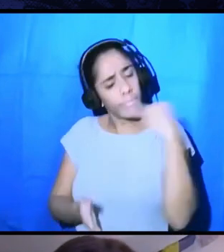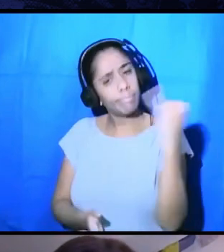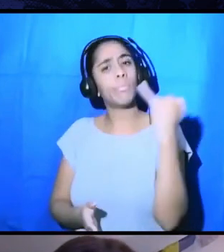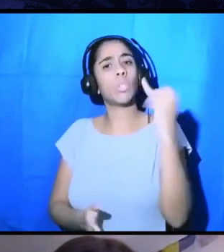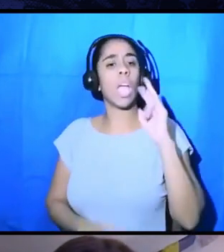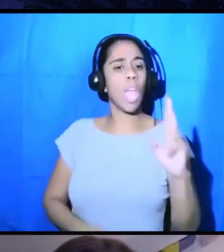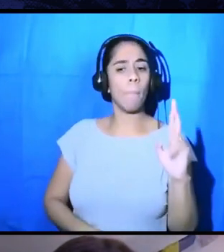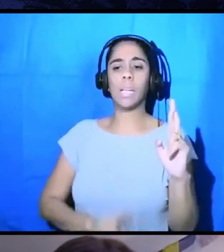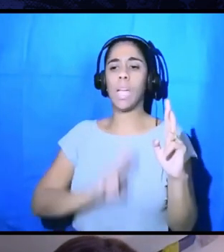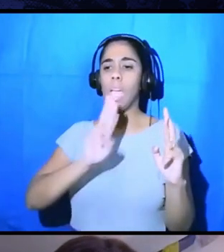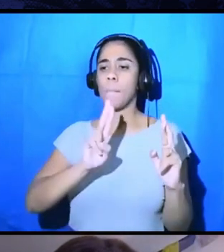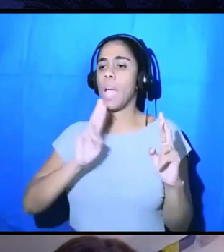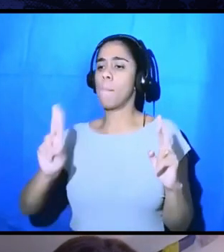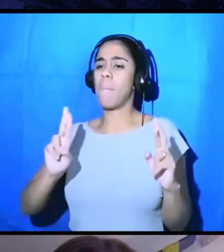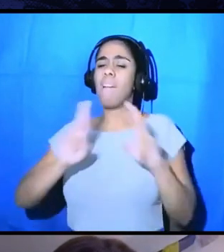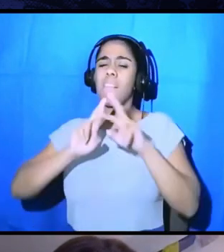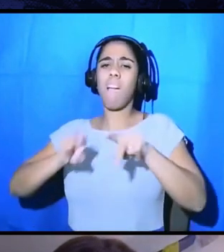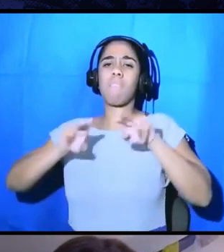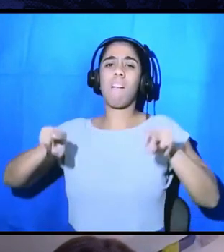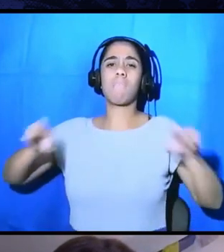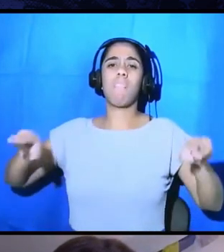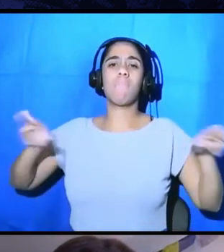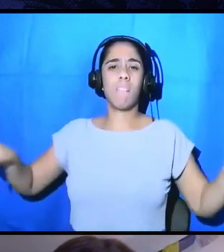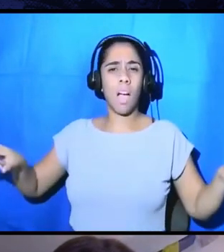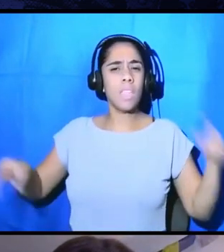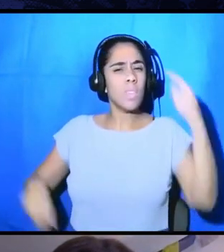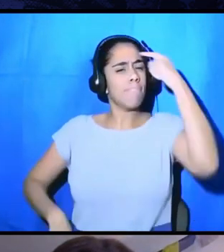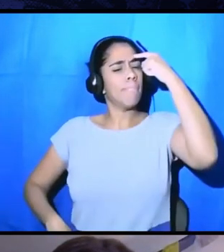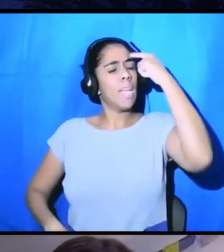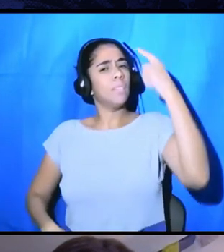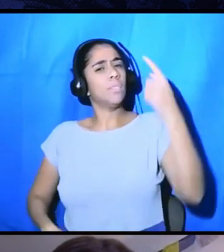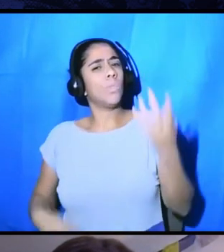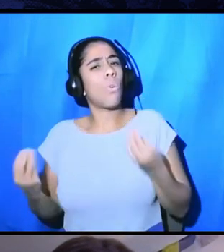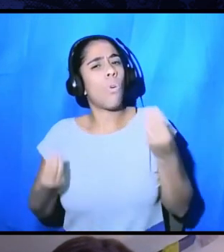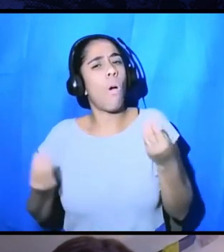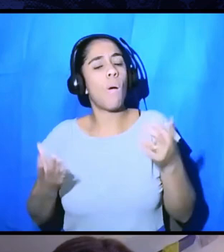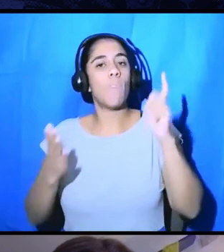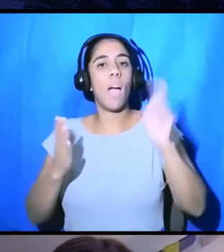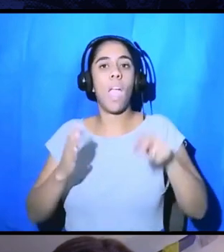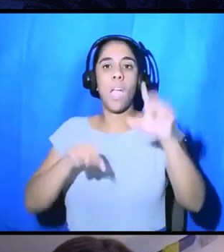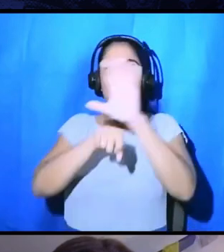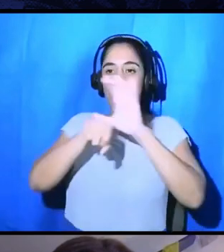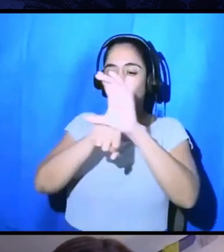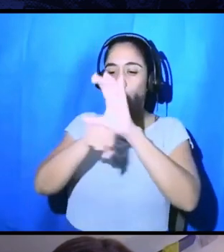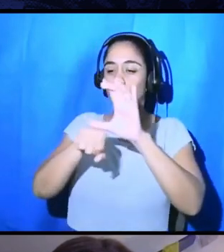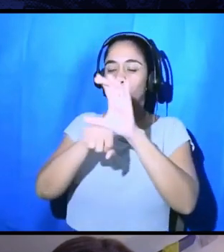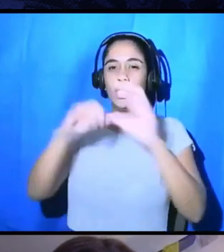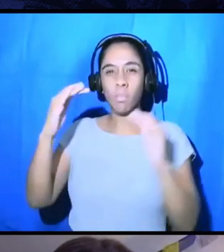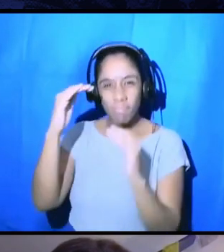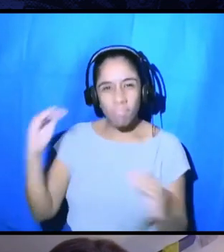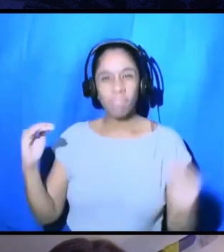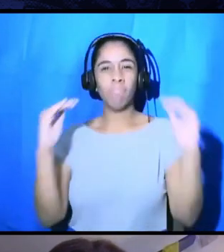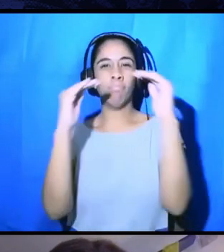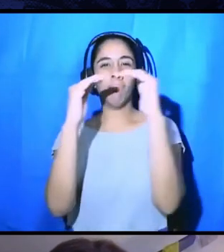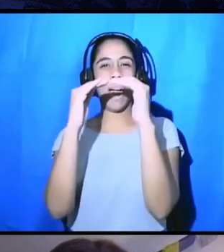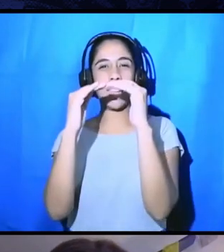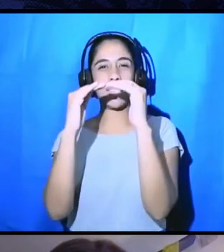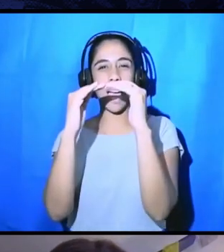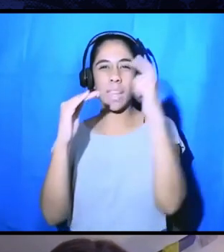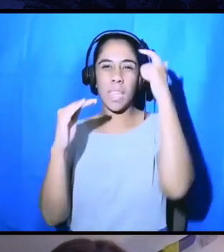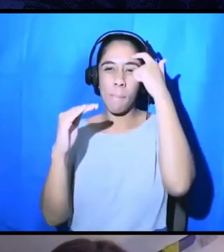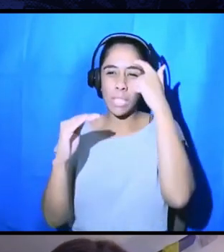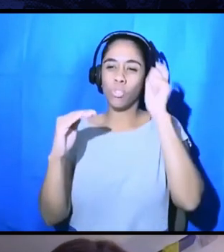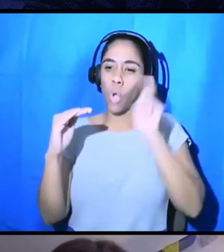preguntando también la primera constitución paritaria del mundo que reservó caderas también para los originarios como